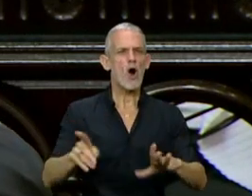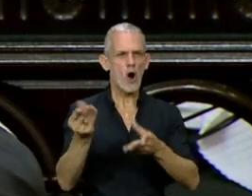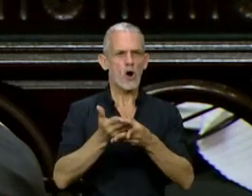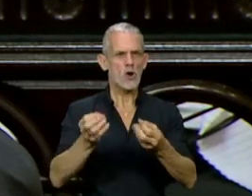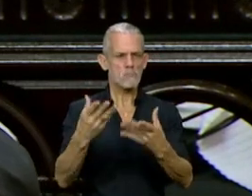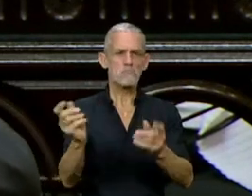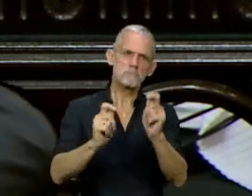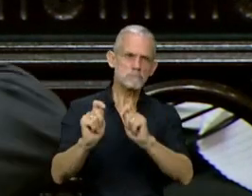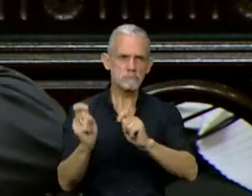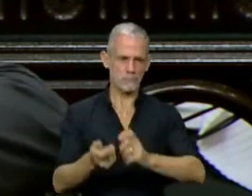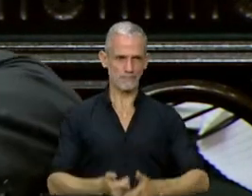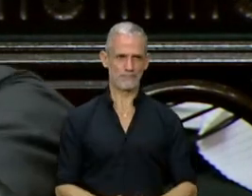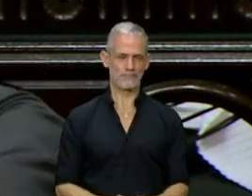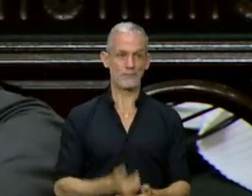Presidenta,